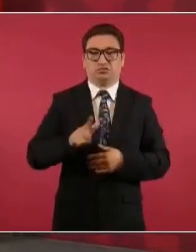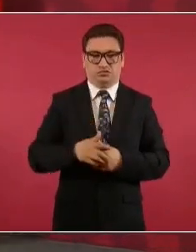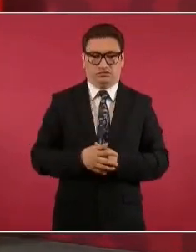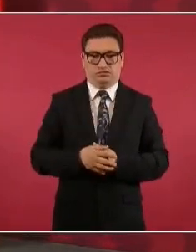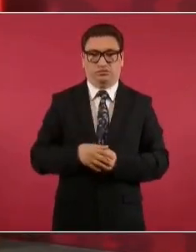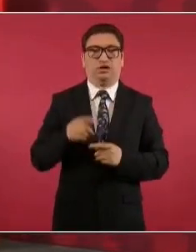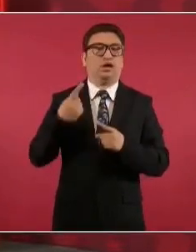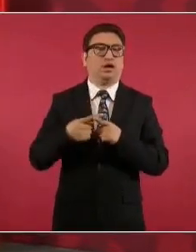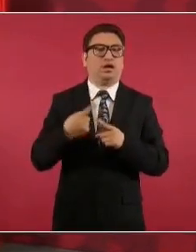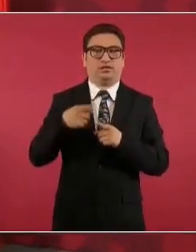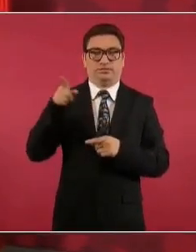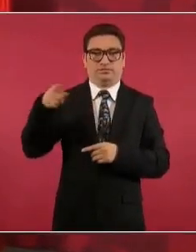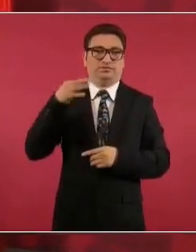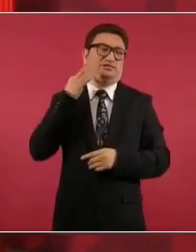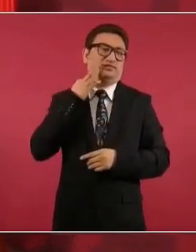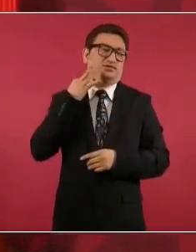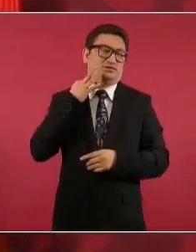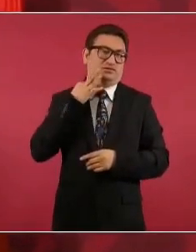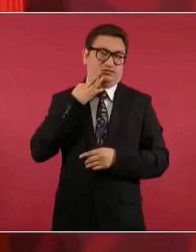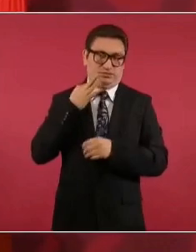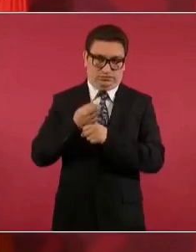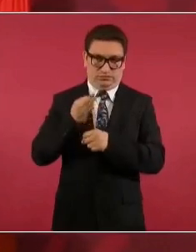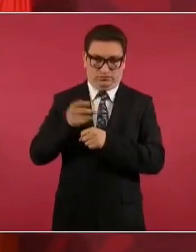al fiscal que estaba.